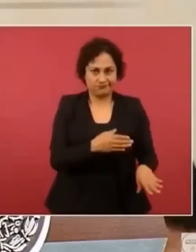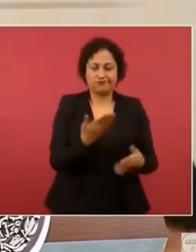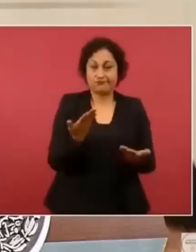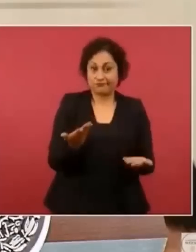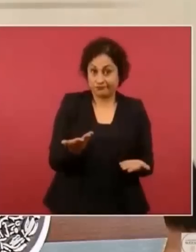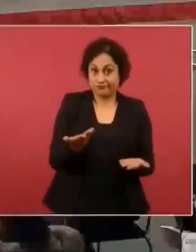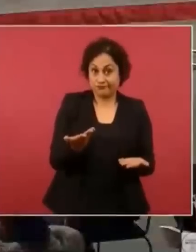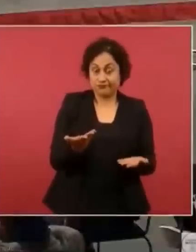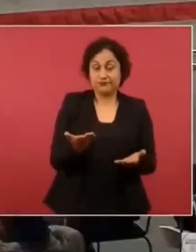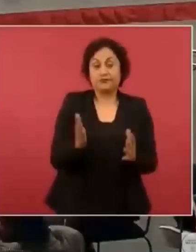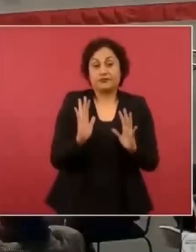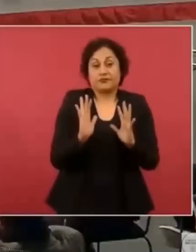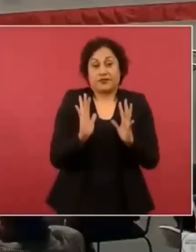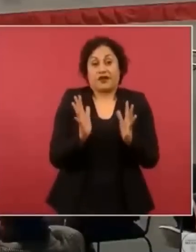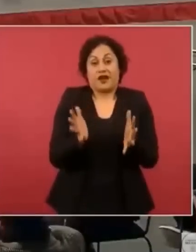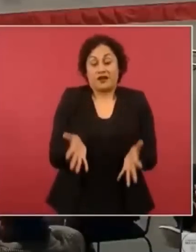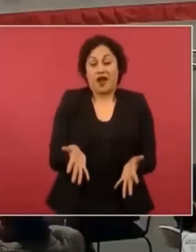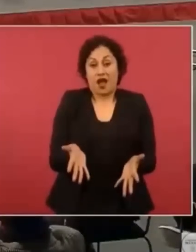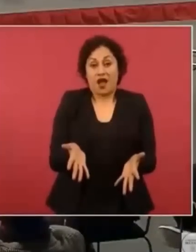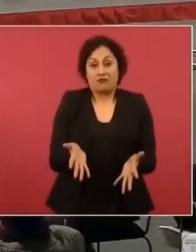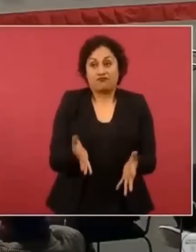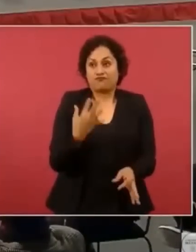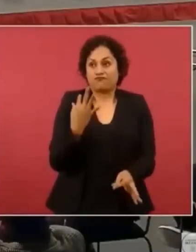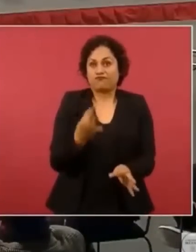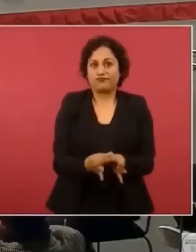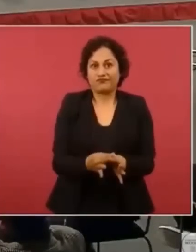Y ya, no existe.